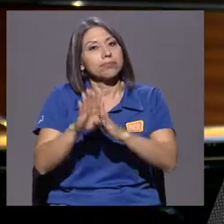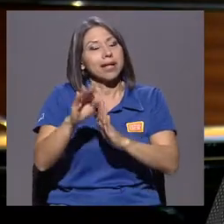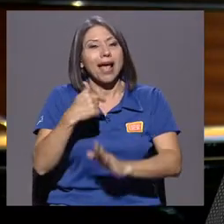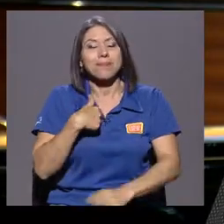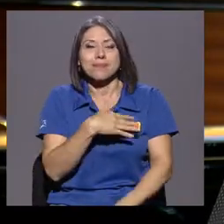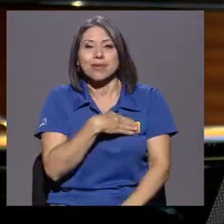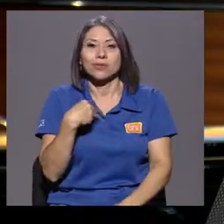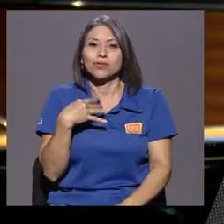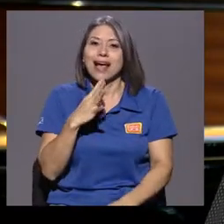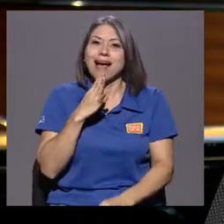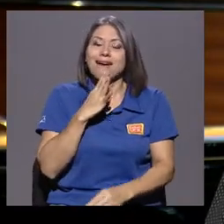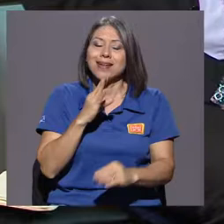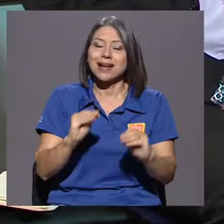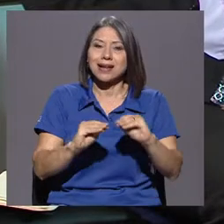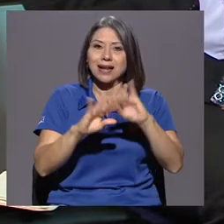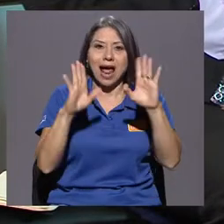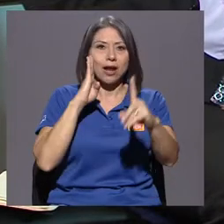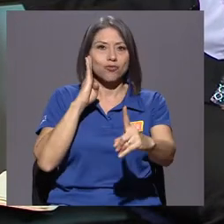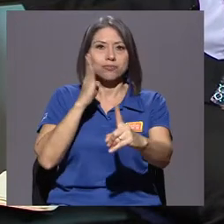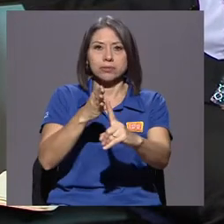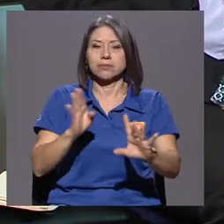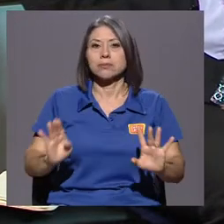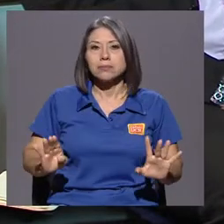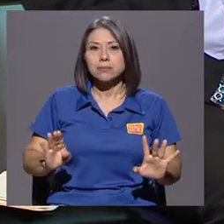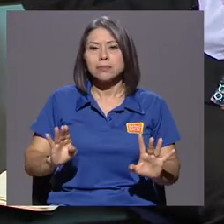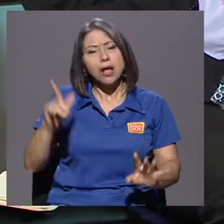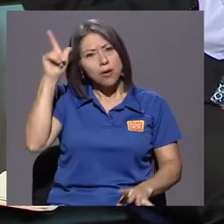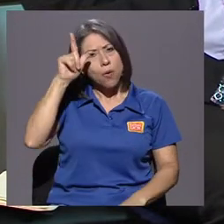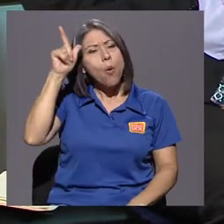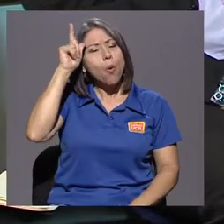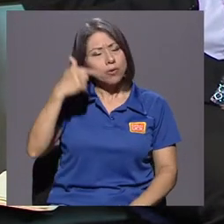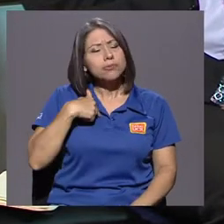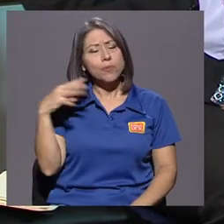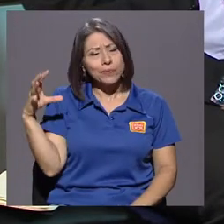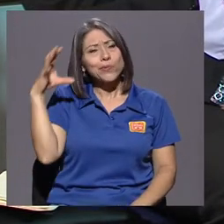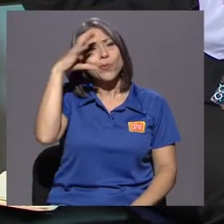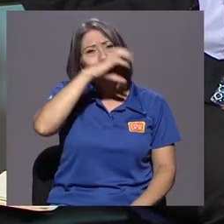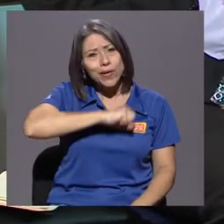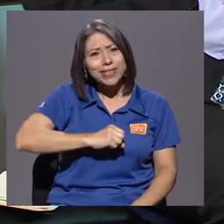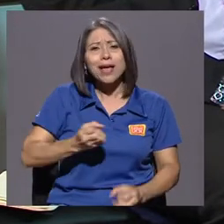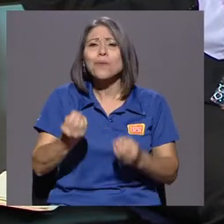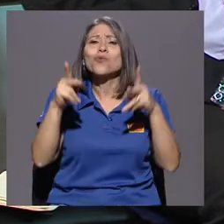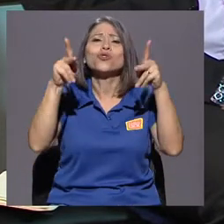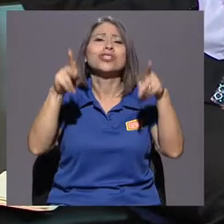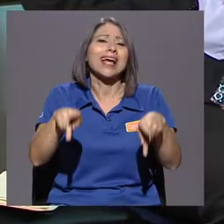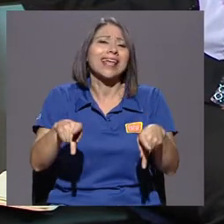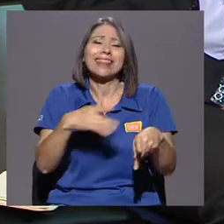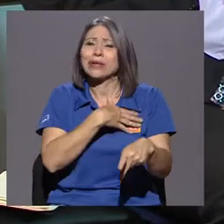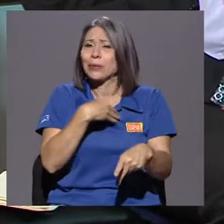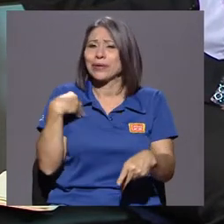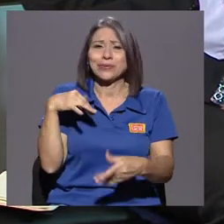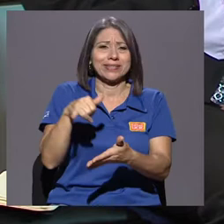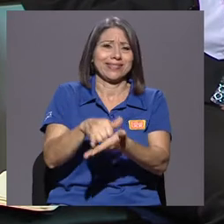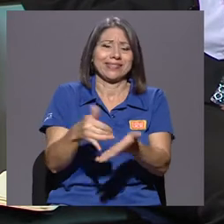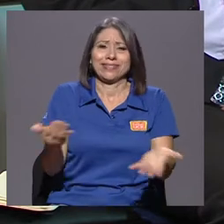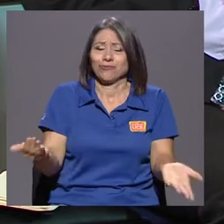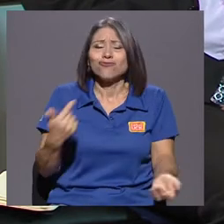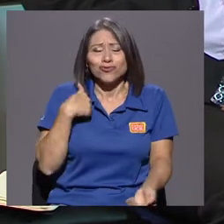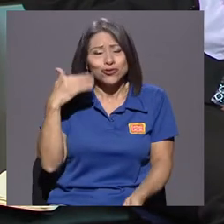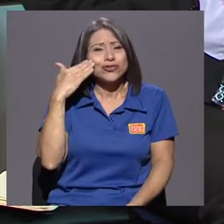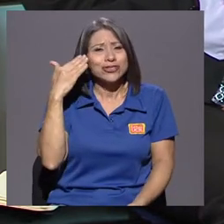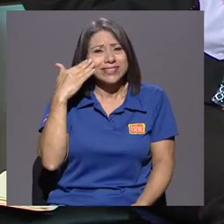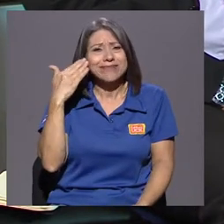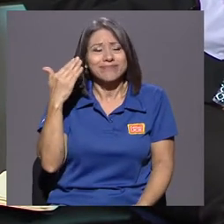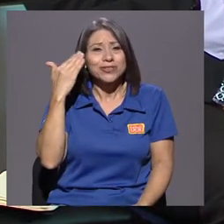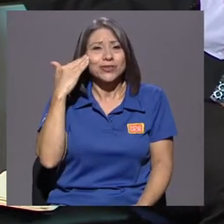me gusta hablar hablar claro es por supuesto que soy consciente de que a mucha gente le cae mal eso yo sé yo sé que